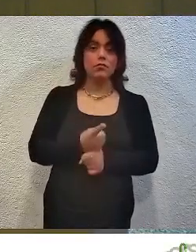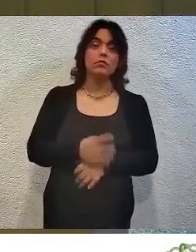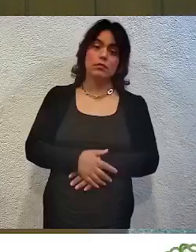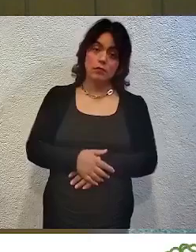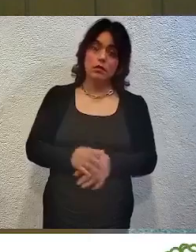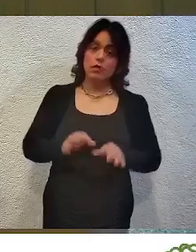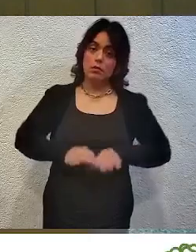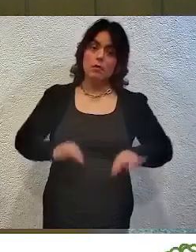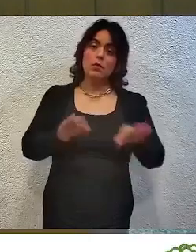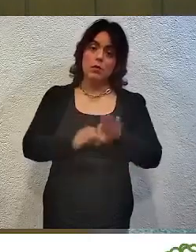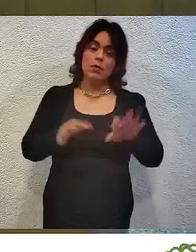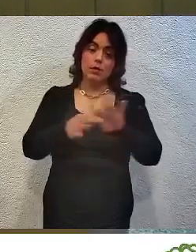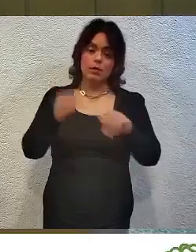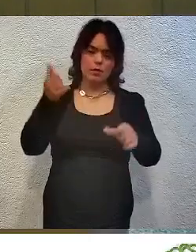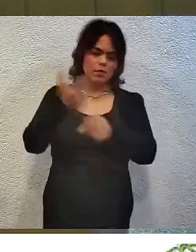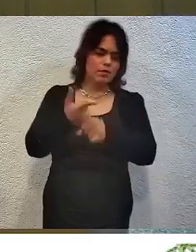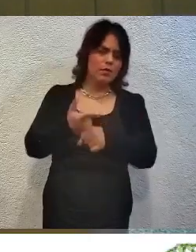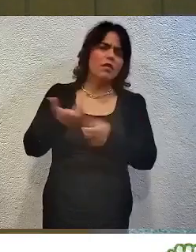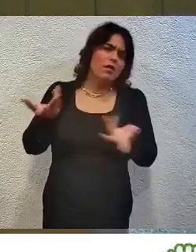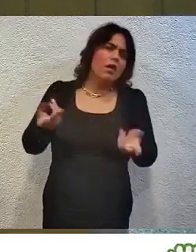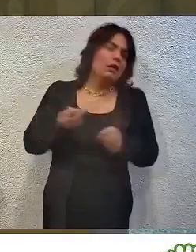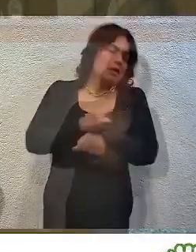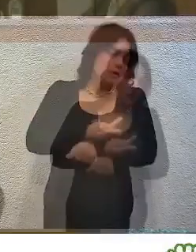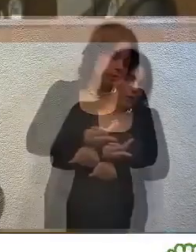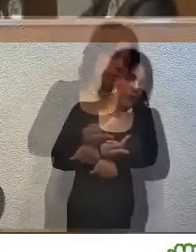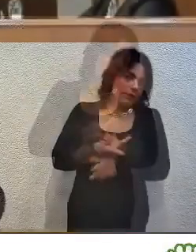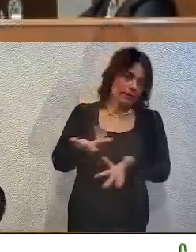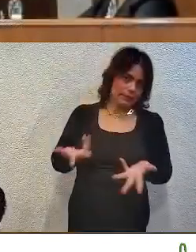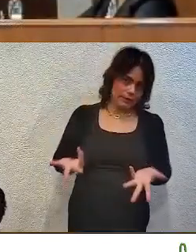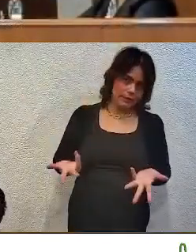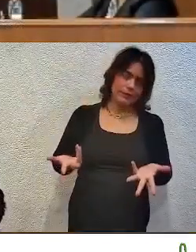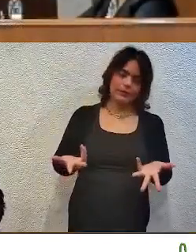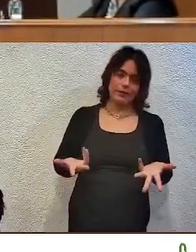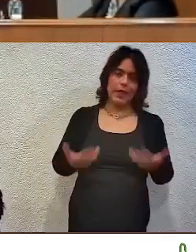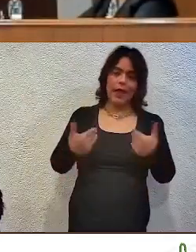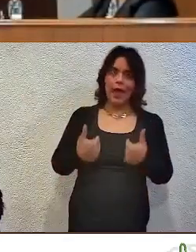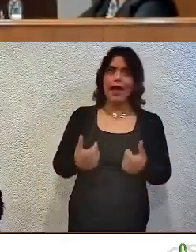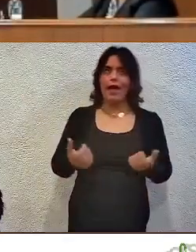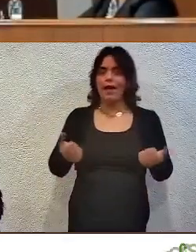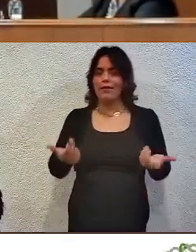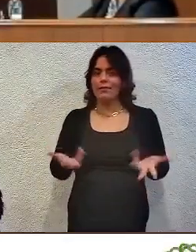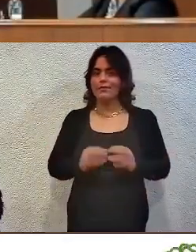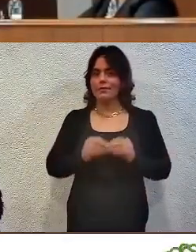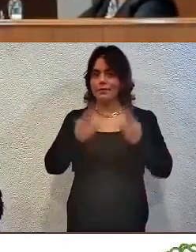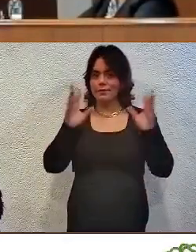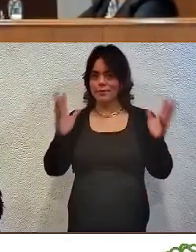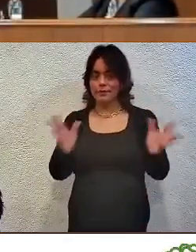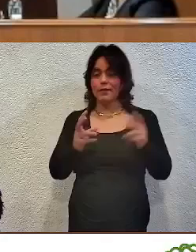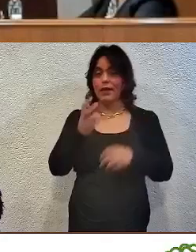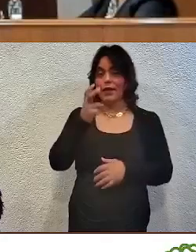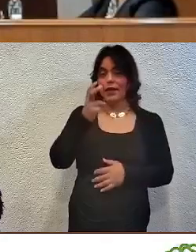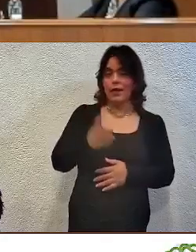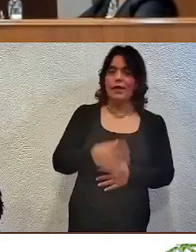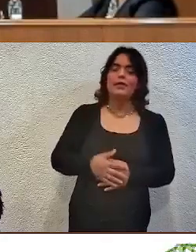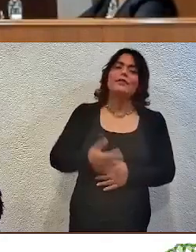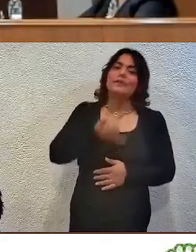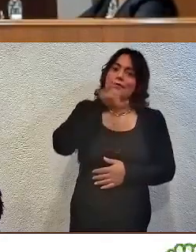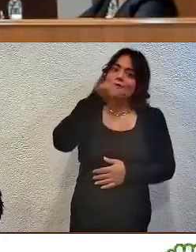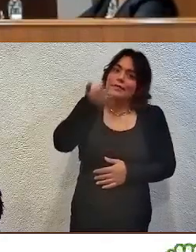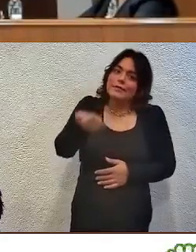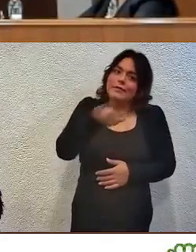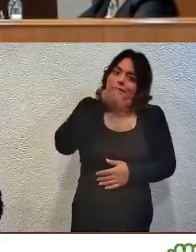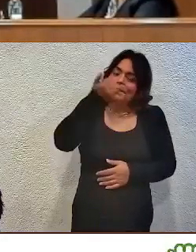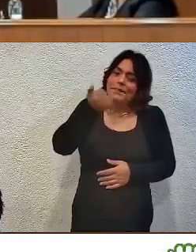que por qué la determinación de este Tribunal Electoral de que hay una causal de improcedencia y de que